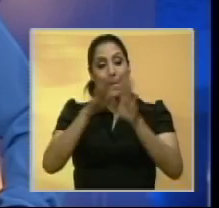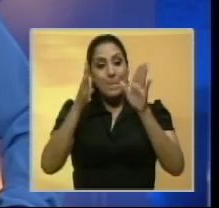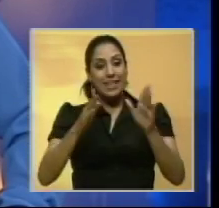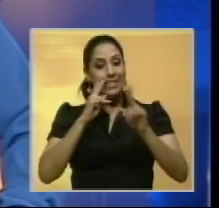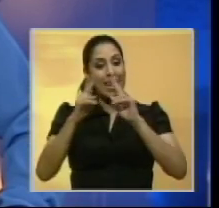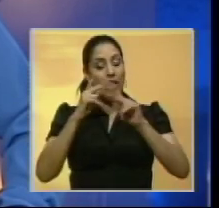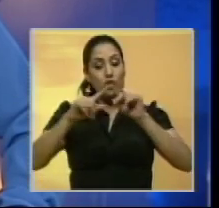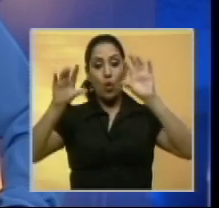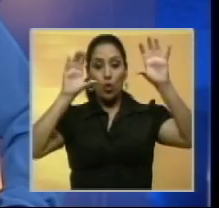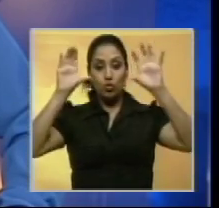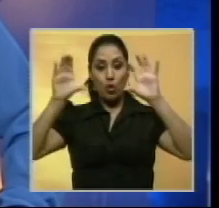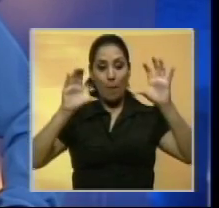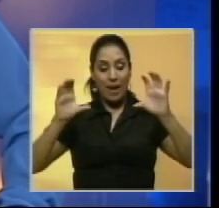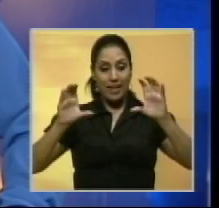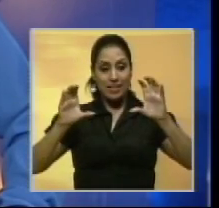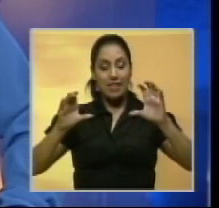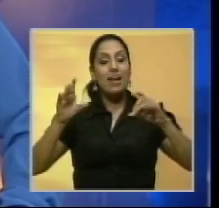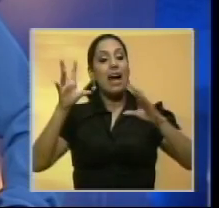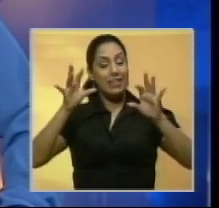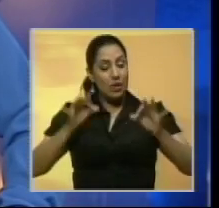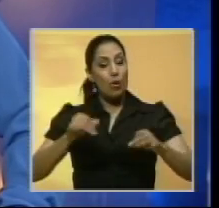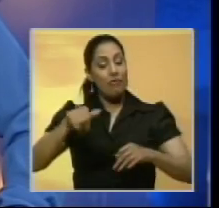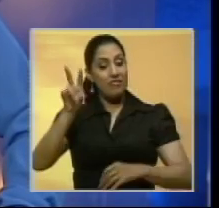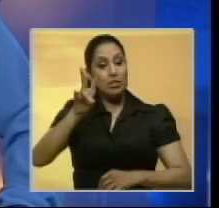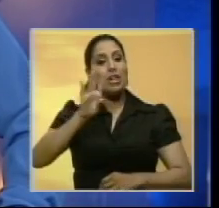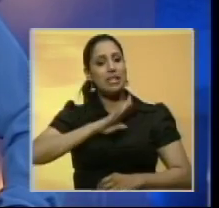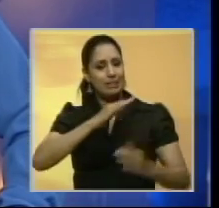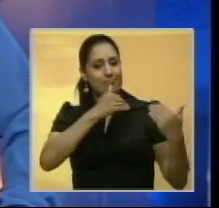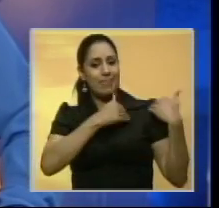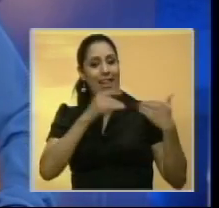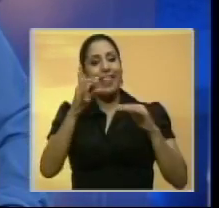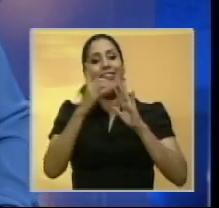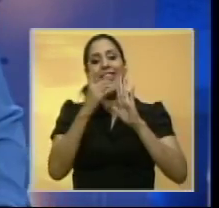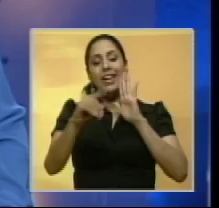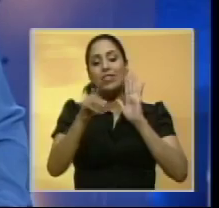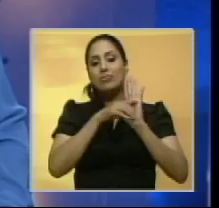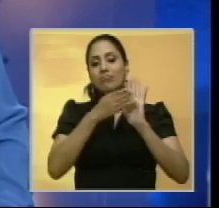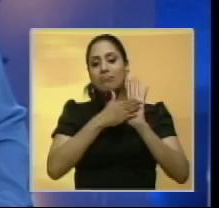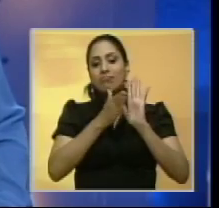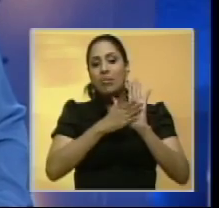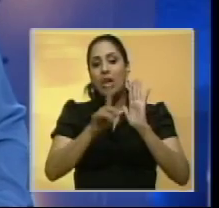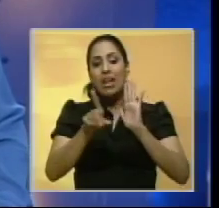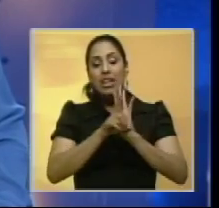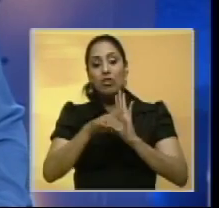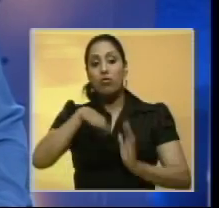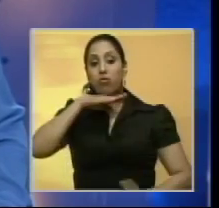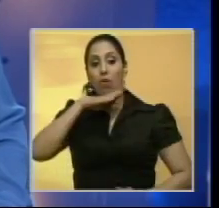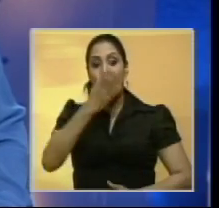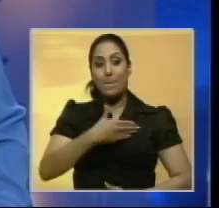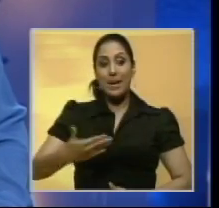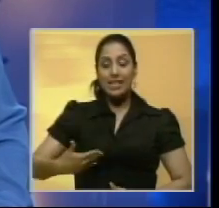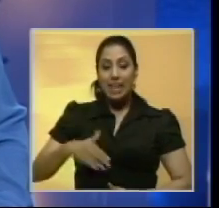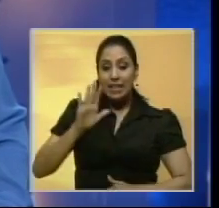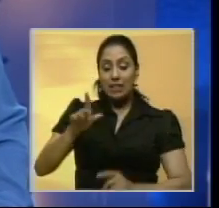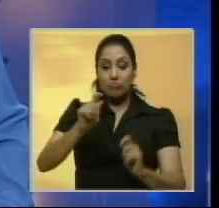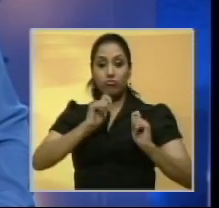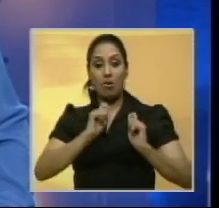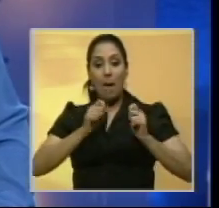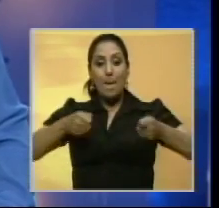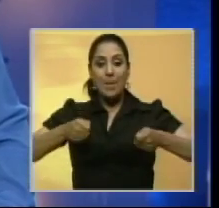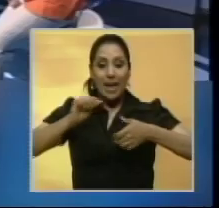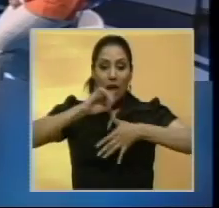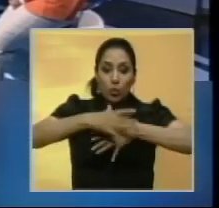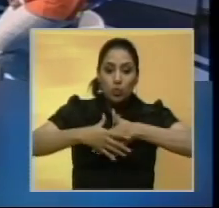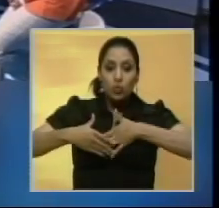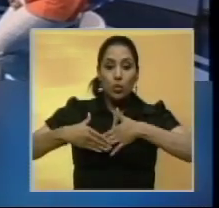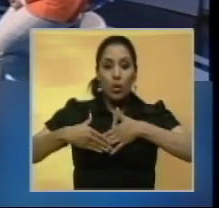para Relaciones Exteriores, Delcy Rodríguez, aseguró que Venezuela asume por derecho el ejercicio legítimo y pleno de la presidencia pro tempore del Mercosur.